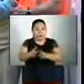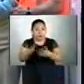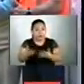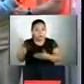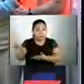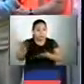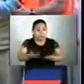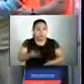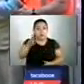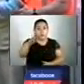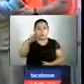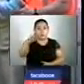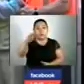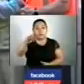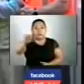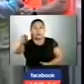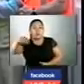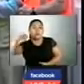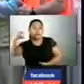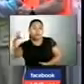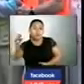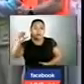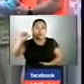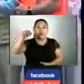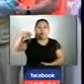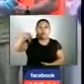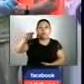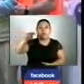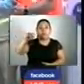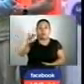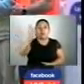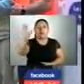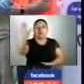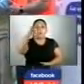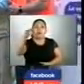100,000 dosis de la vacuna Sputnik V de fabricación rusa.